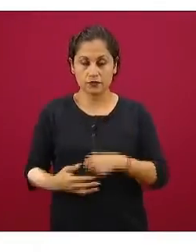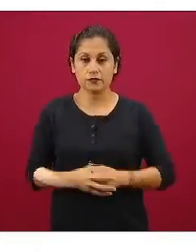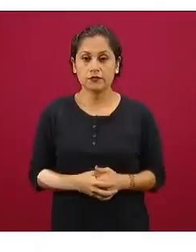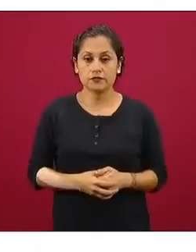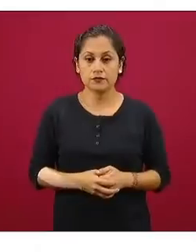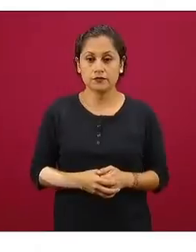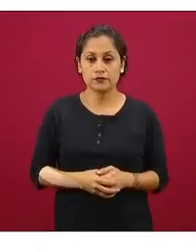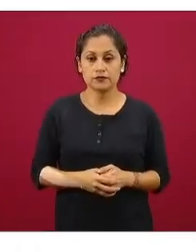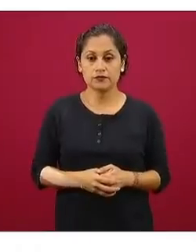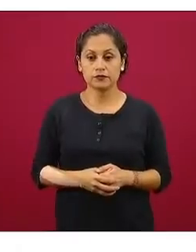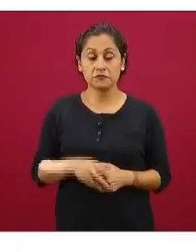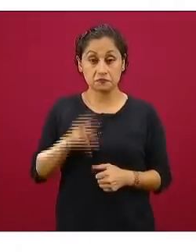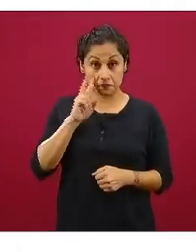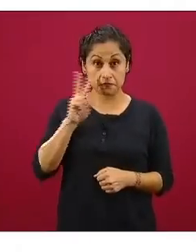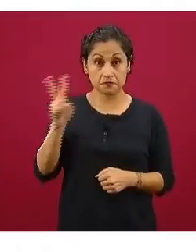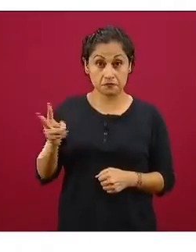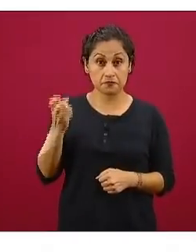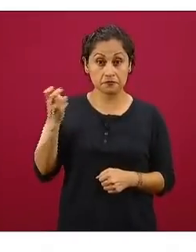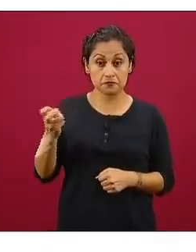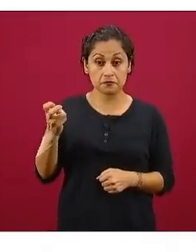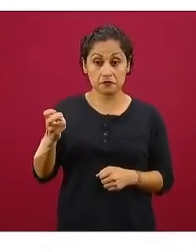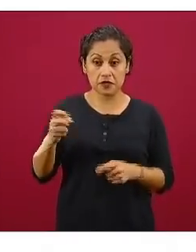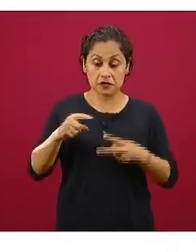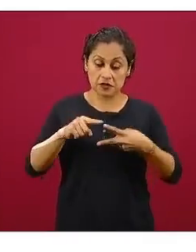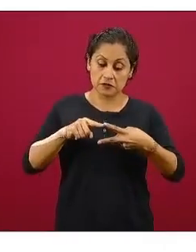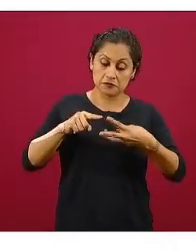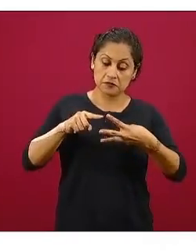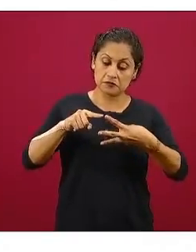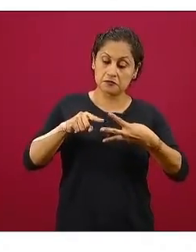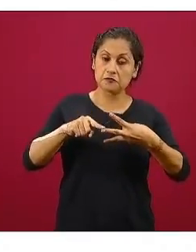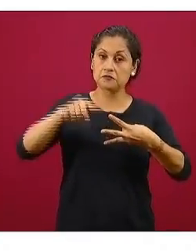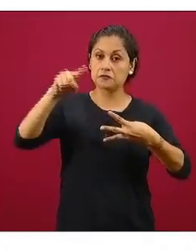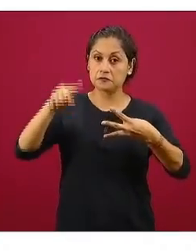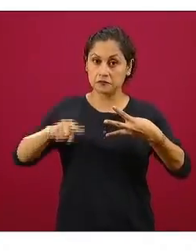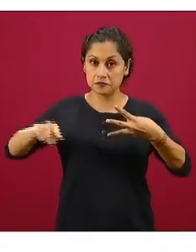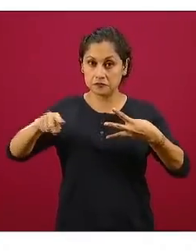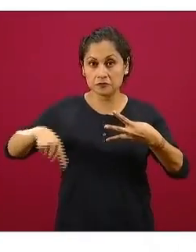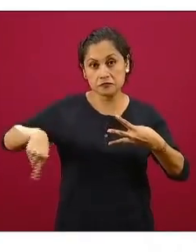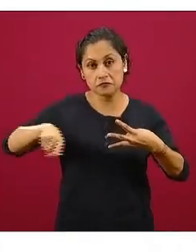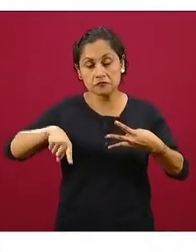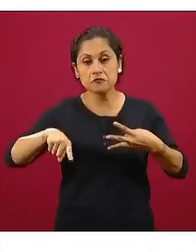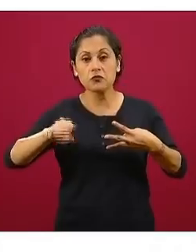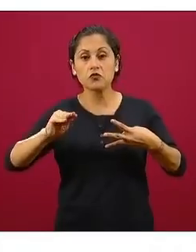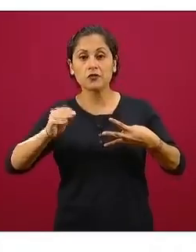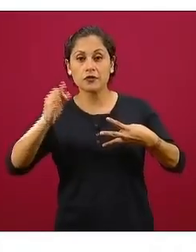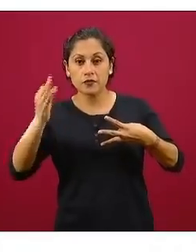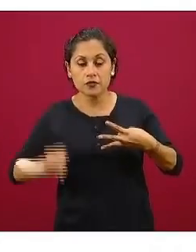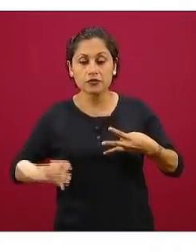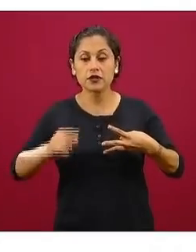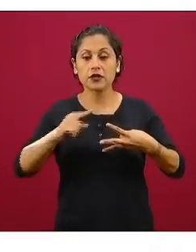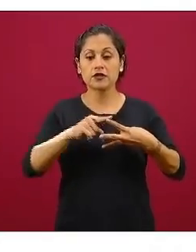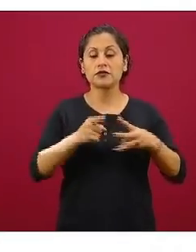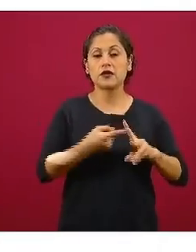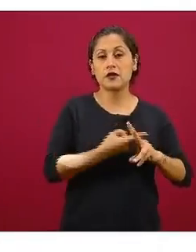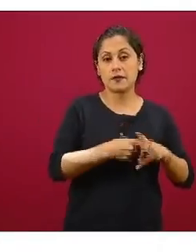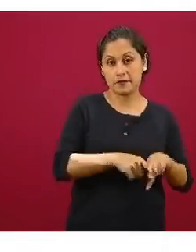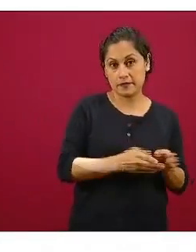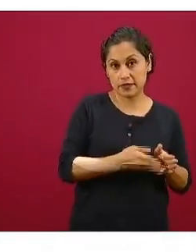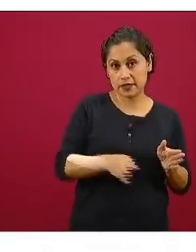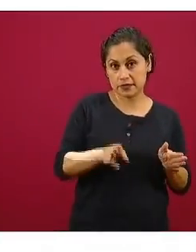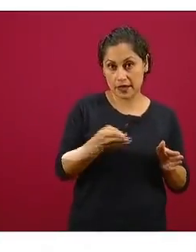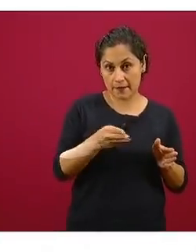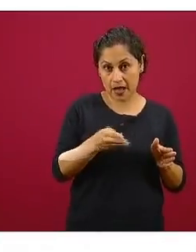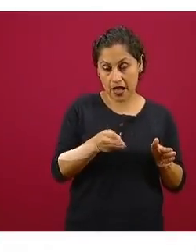vemos aquí es la curva de predicción, vemos la fecha ya conocida de la primera semana de mayo, en